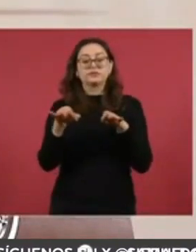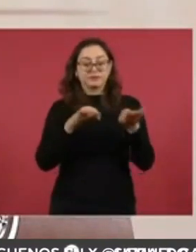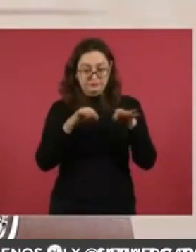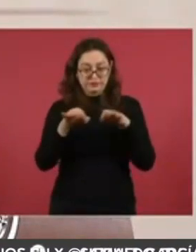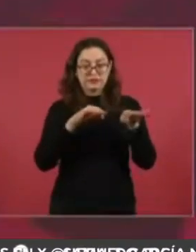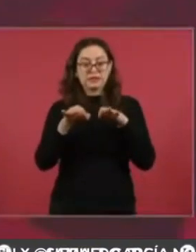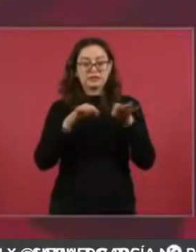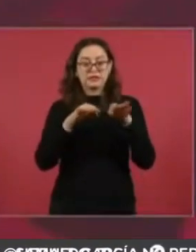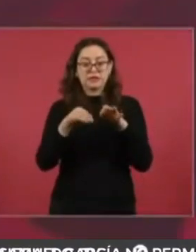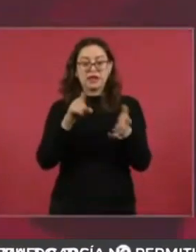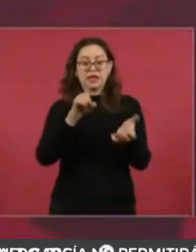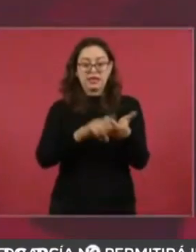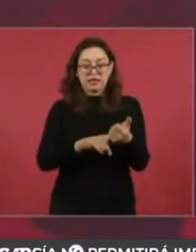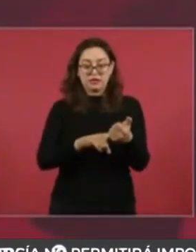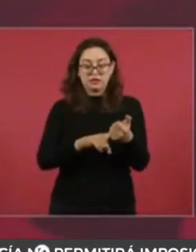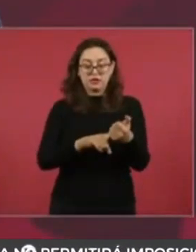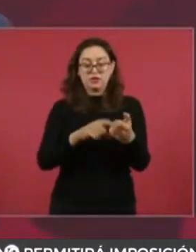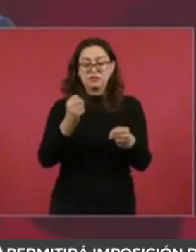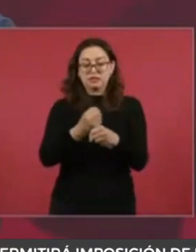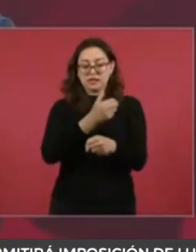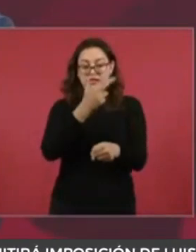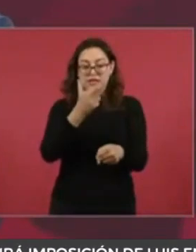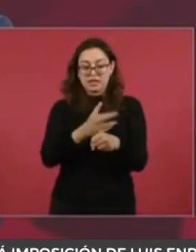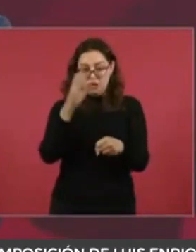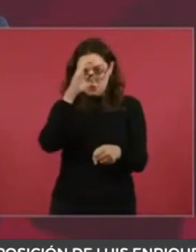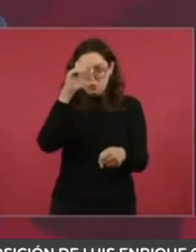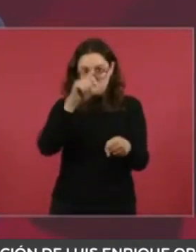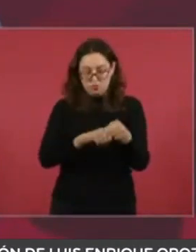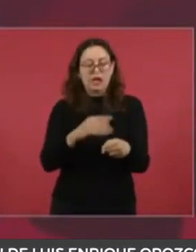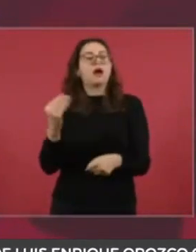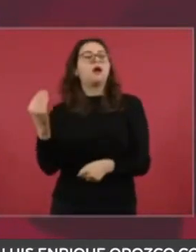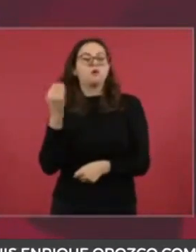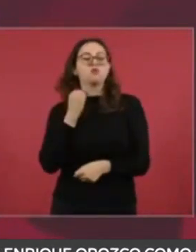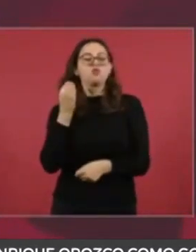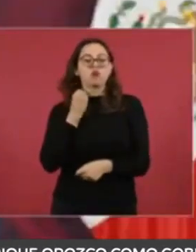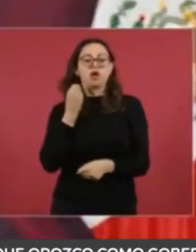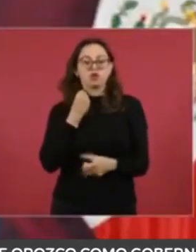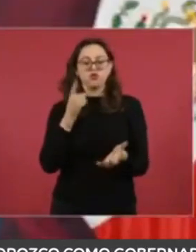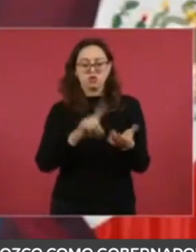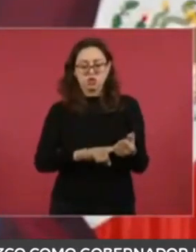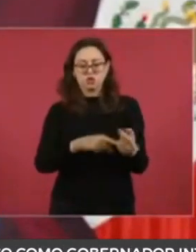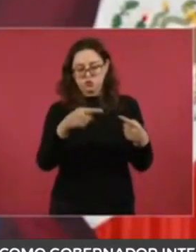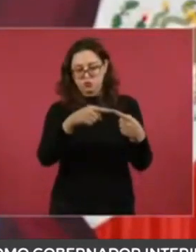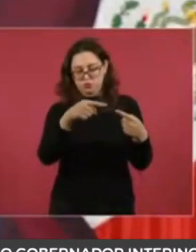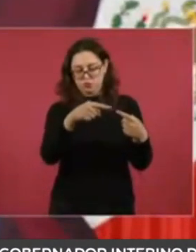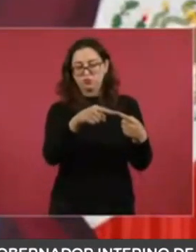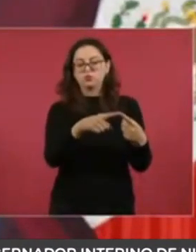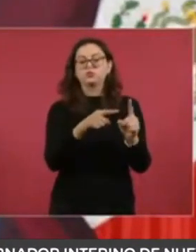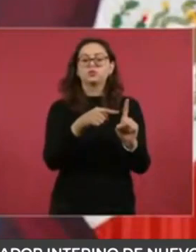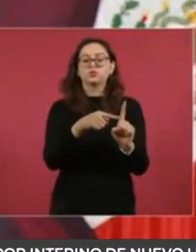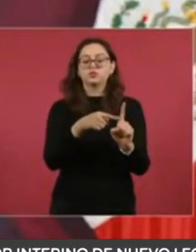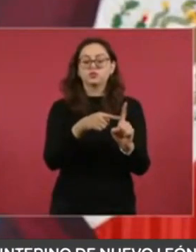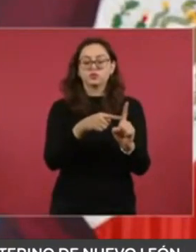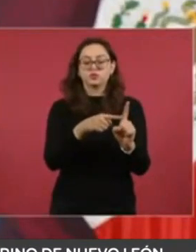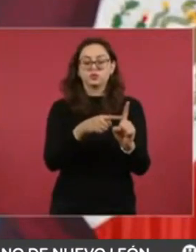jurídicos de la Secretaría de Cultura, que cumple con todos los requisitos. Que